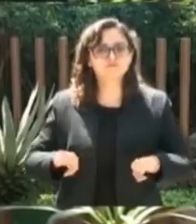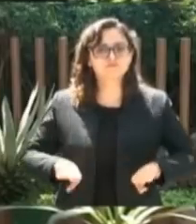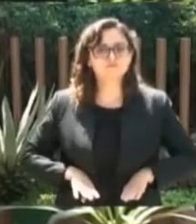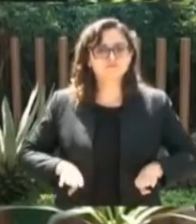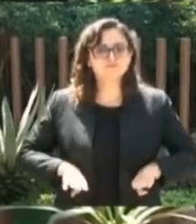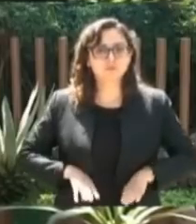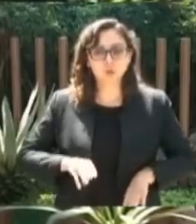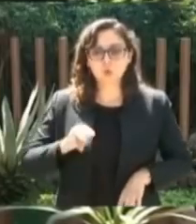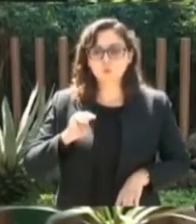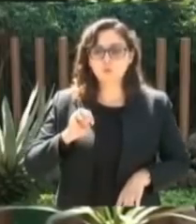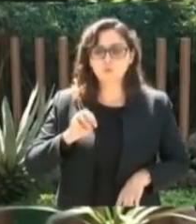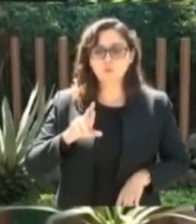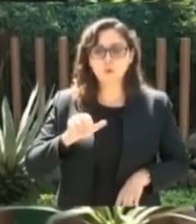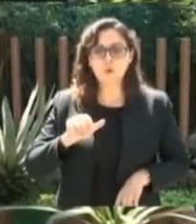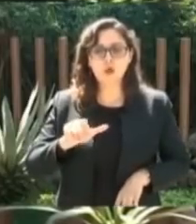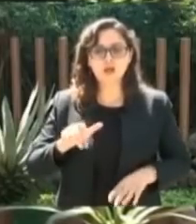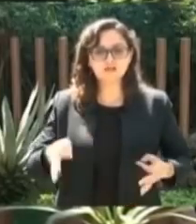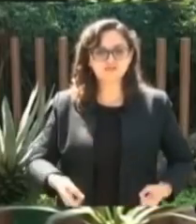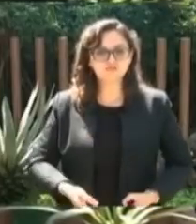Y estando allá,